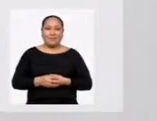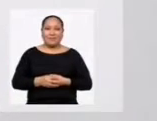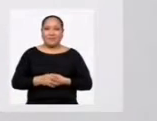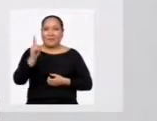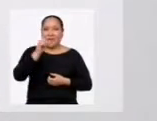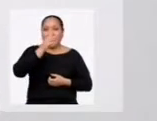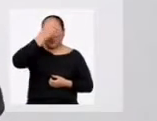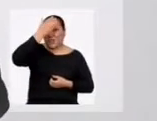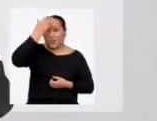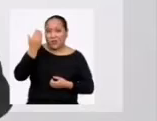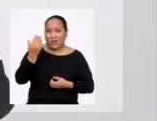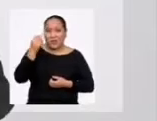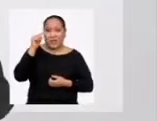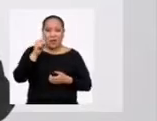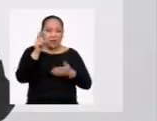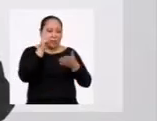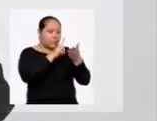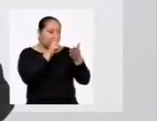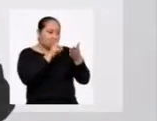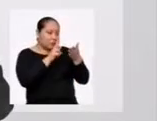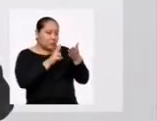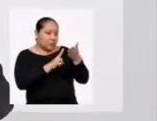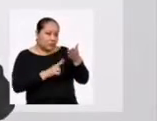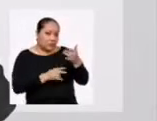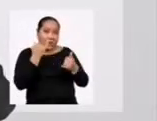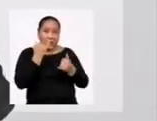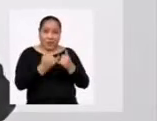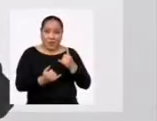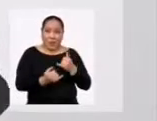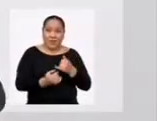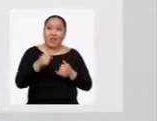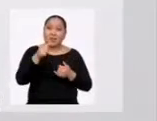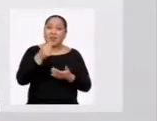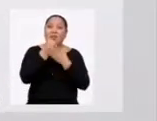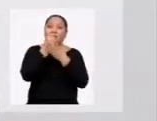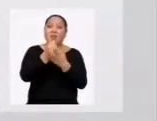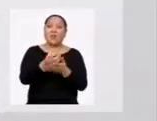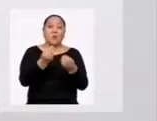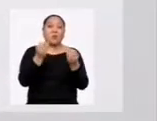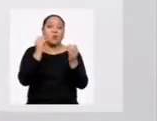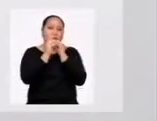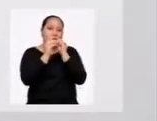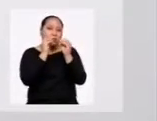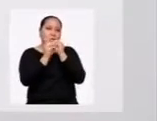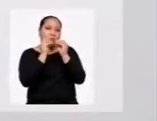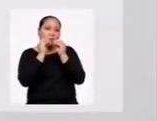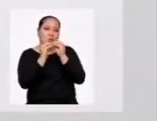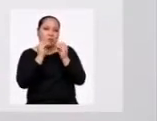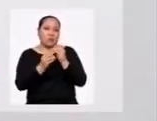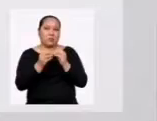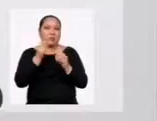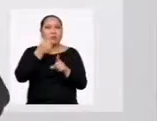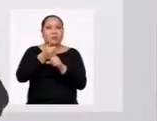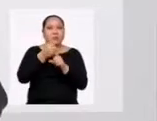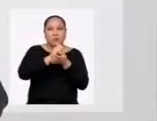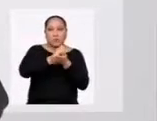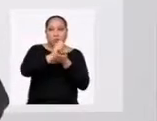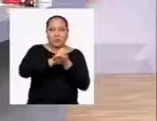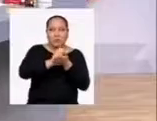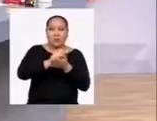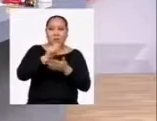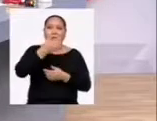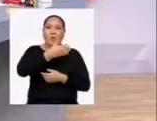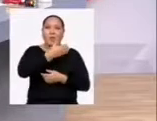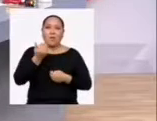No olvidemos que la revisión final nos sirve mucho para corregir nuestras producciones escritas y así poder